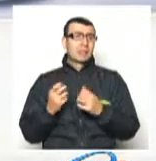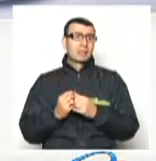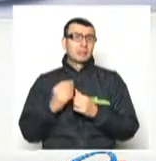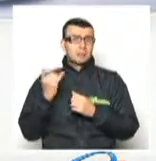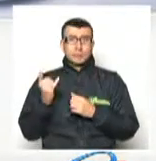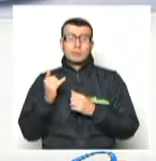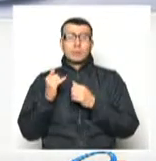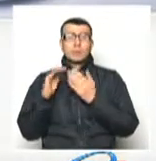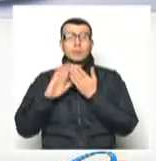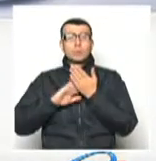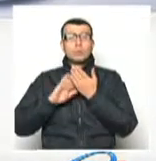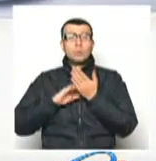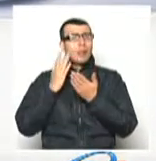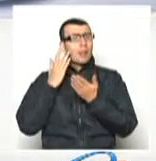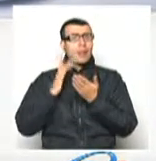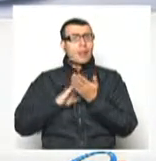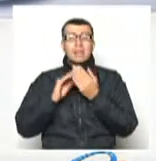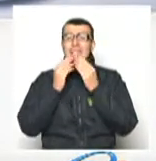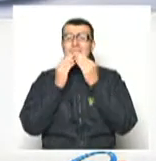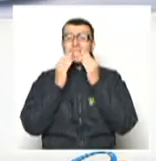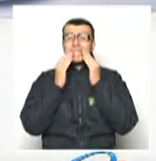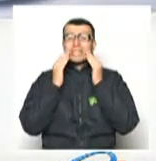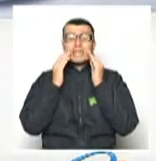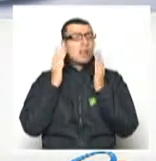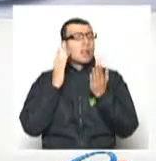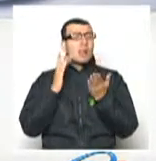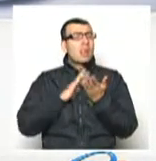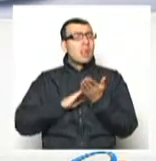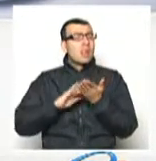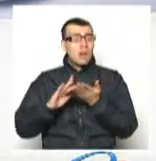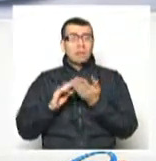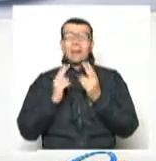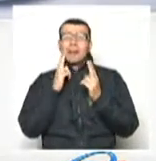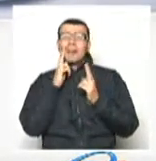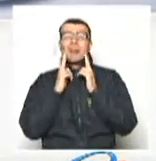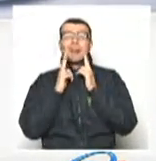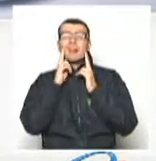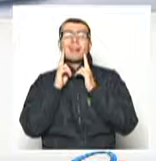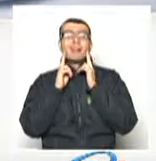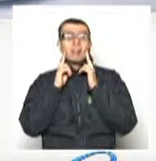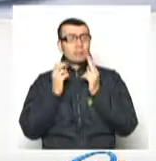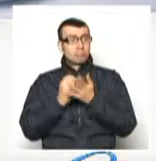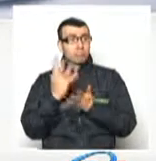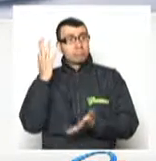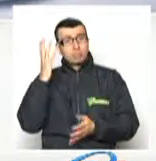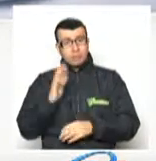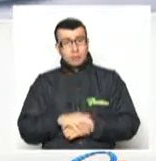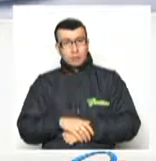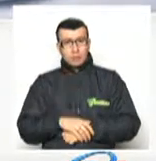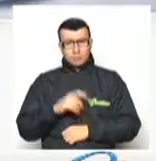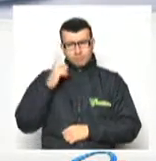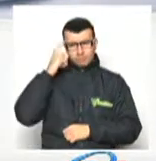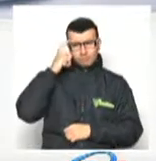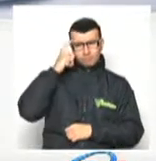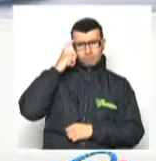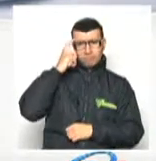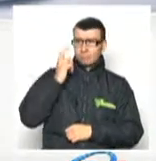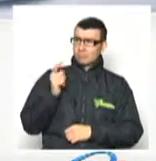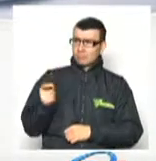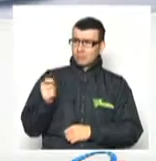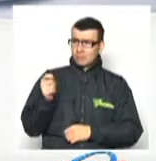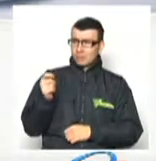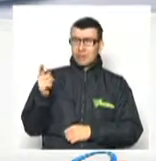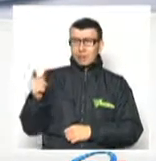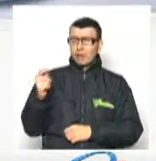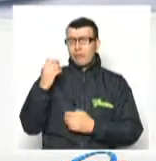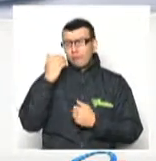odontológico que era grande y costoso y unos implantes. Y yo pensaba en mi interior, pero ¿por qué será que este hombre en